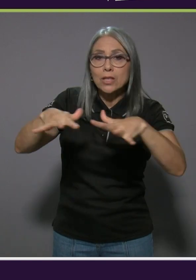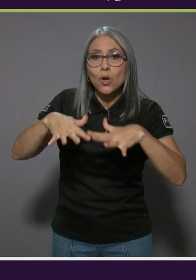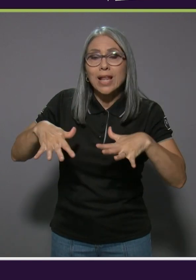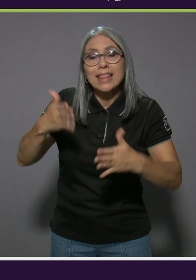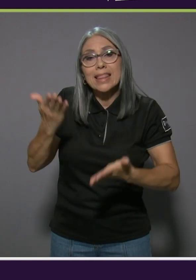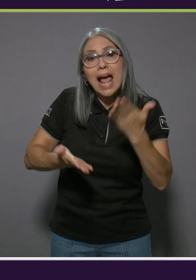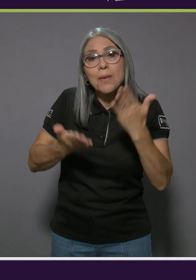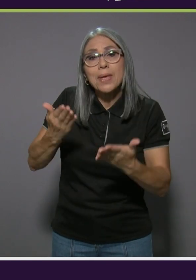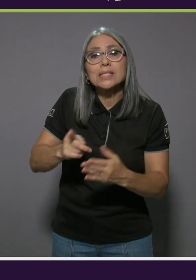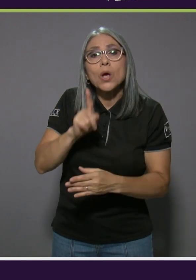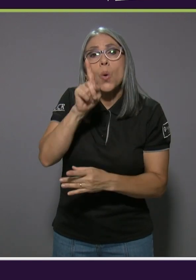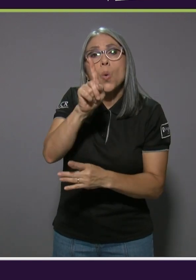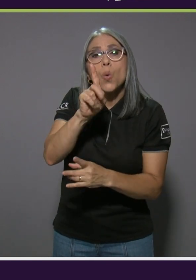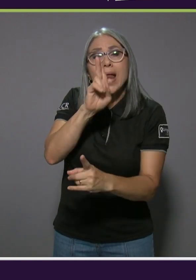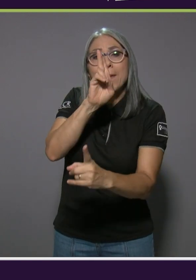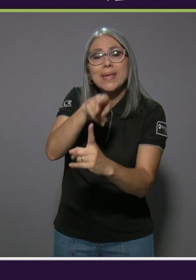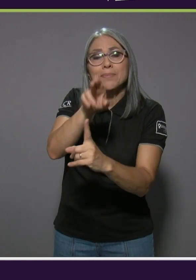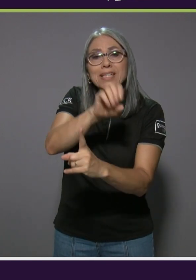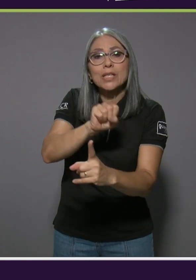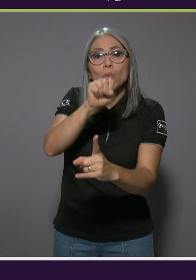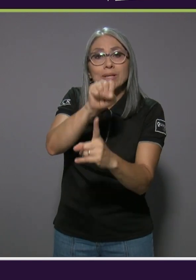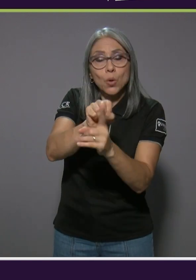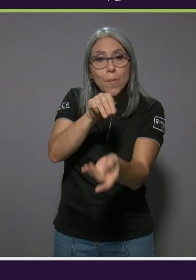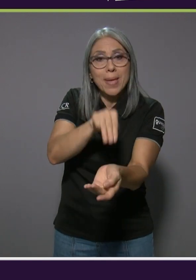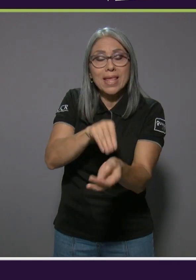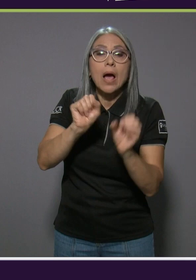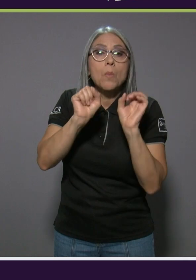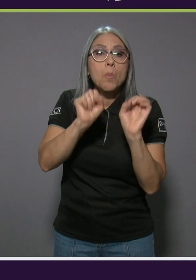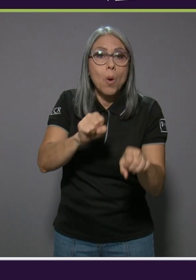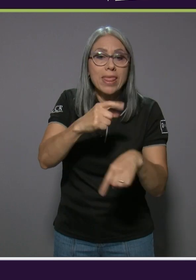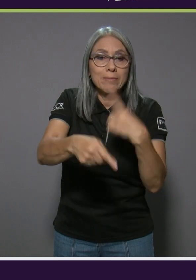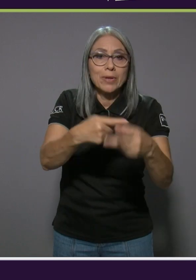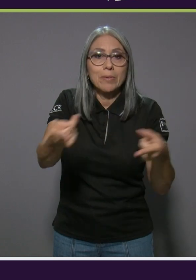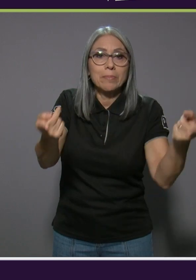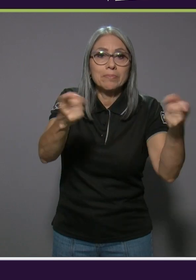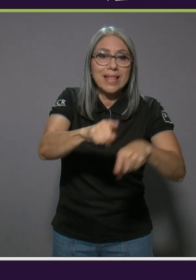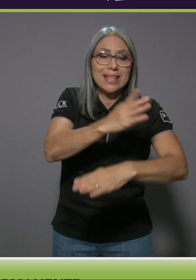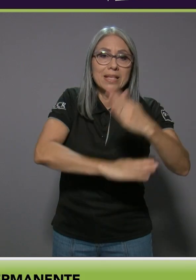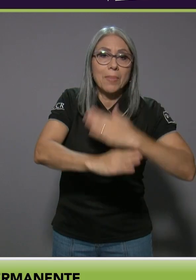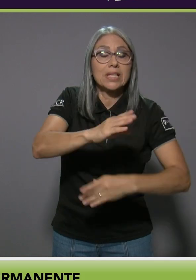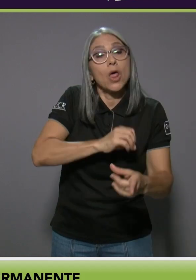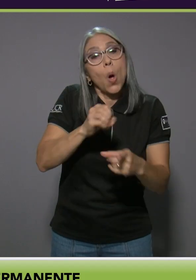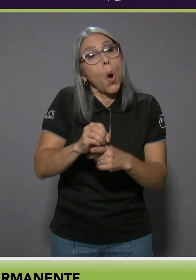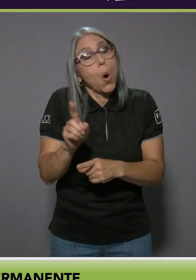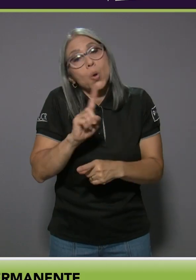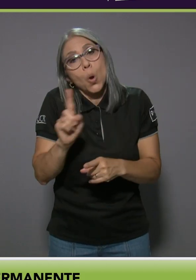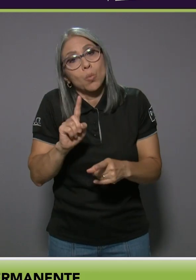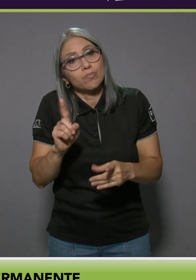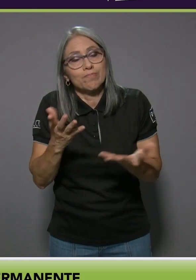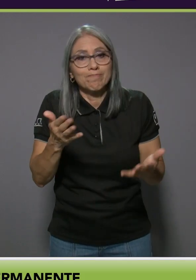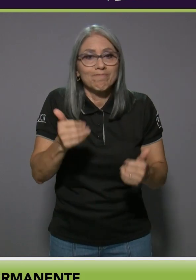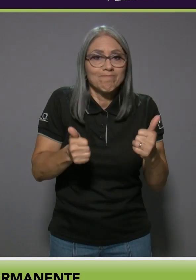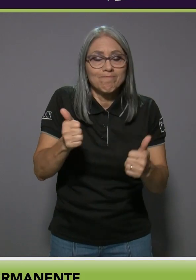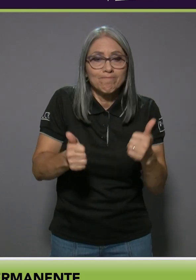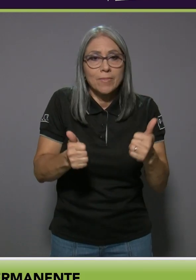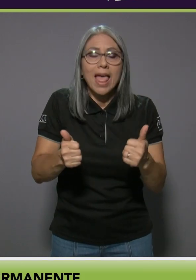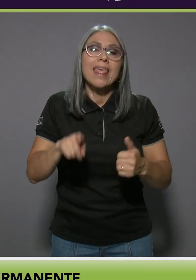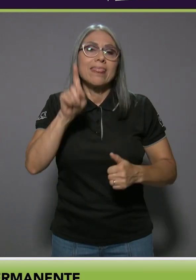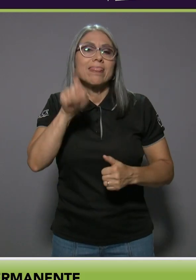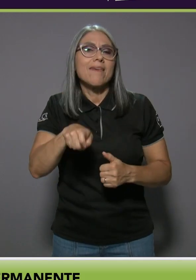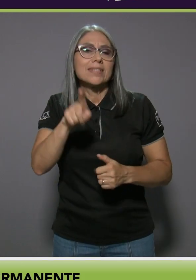puede desencadenar o no en una discapacidad. Recordemos que tiene que ser una condición permanente y además que